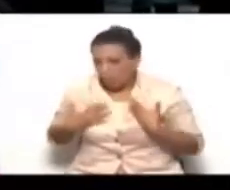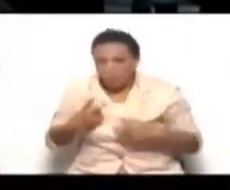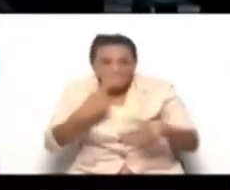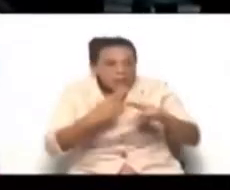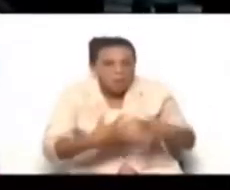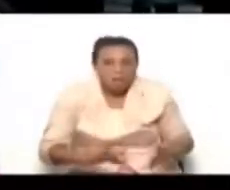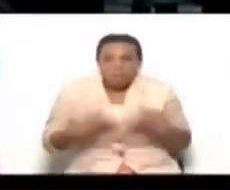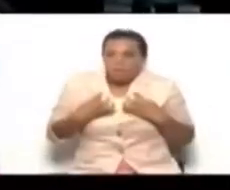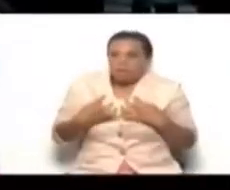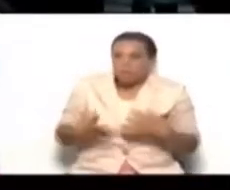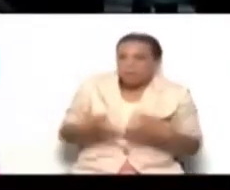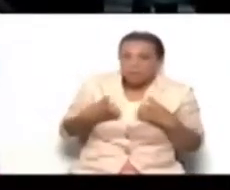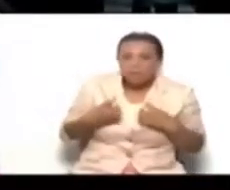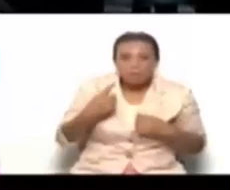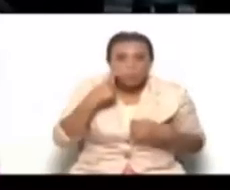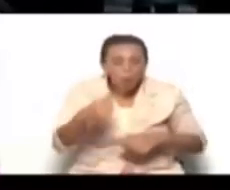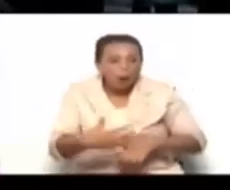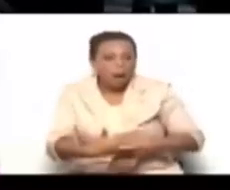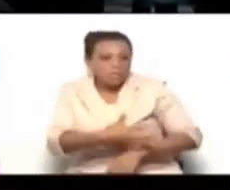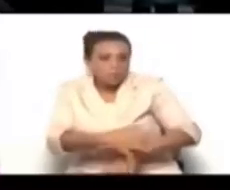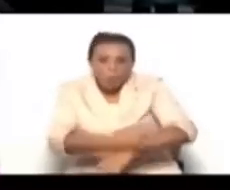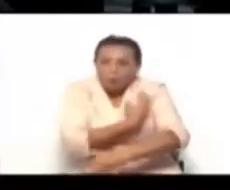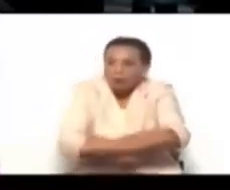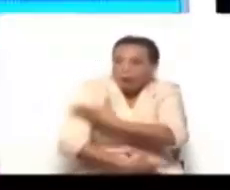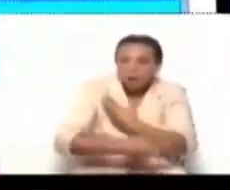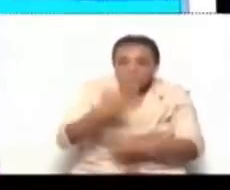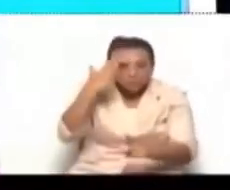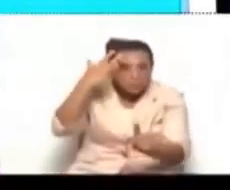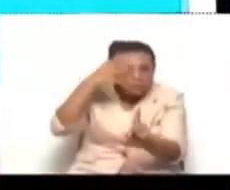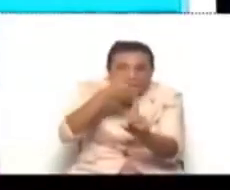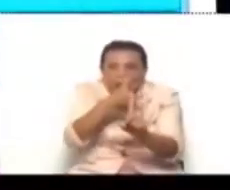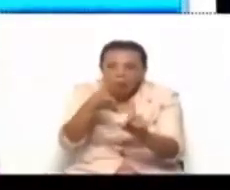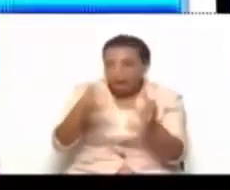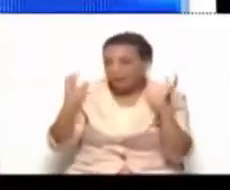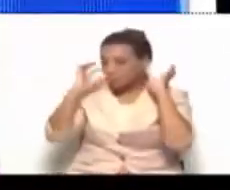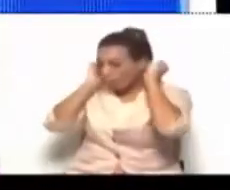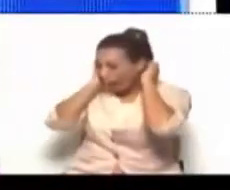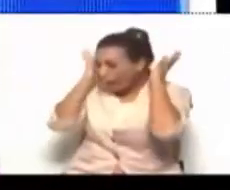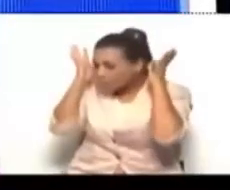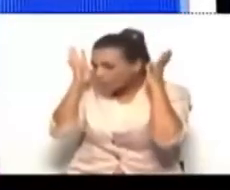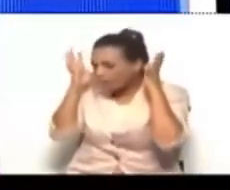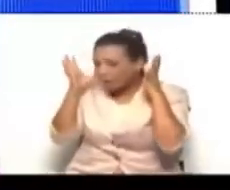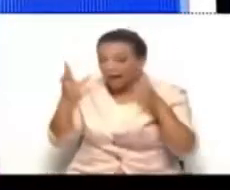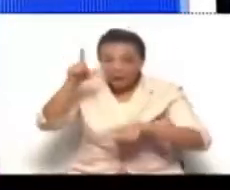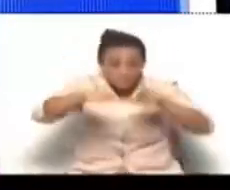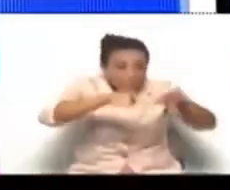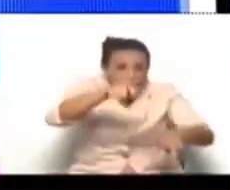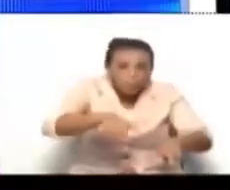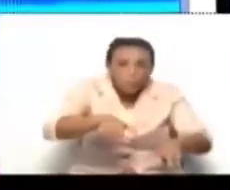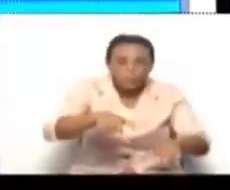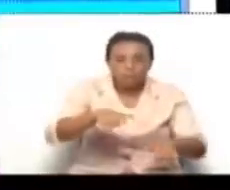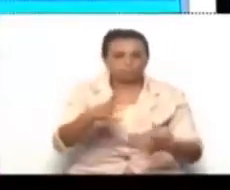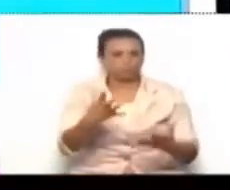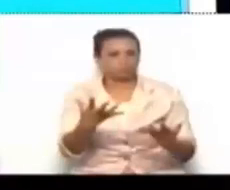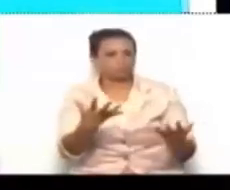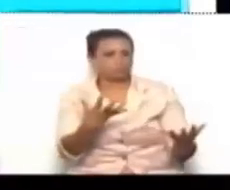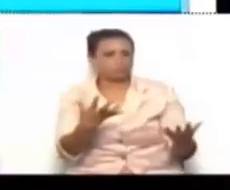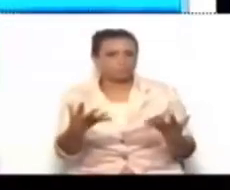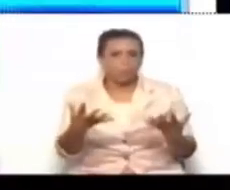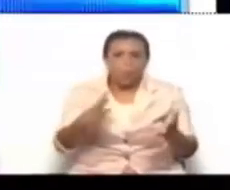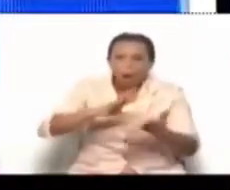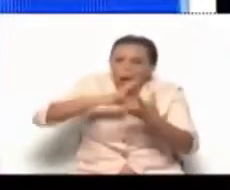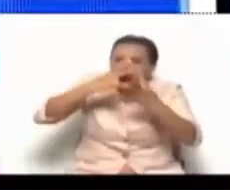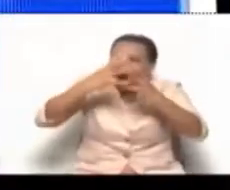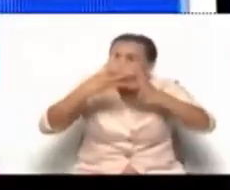peligro, la sensación de que está siendo perseguido. ¿Para qué? Para que de las sociedades empiecen a poderse